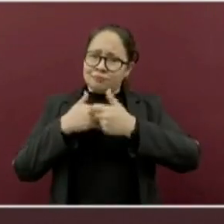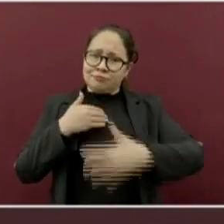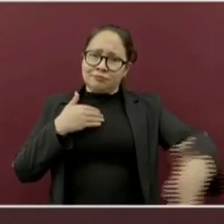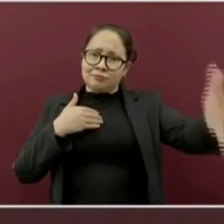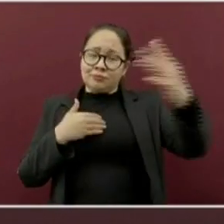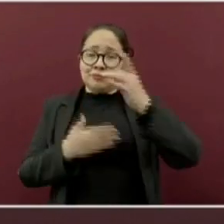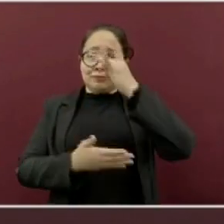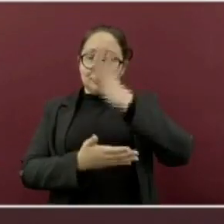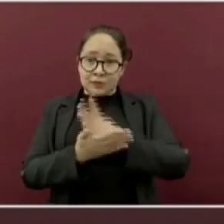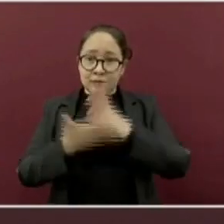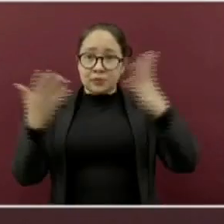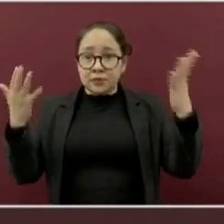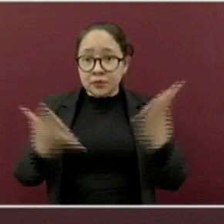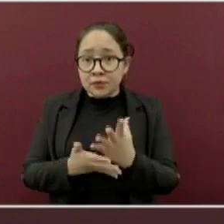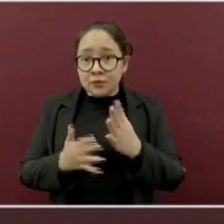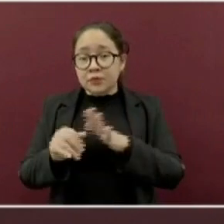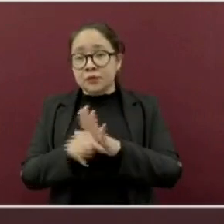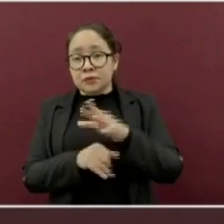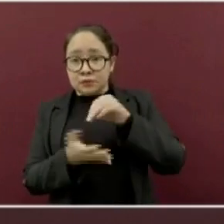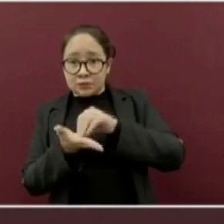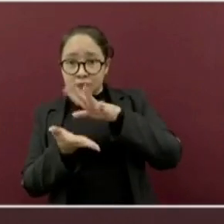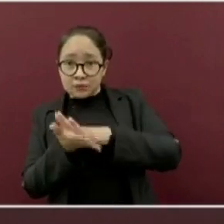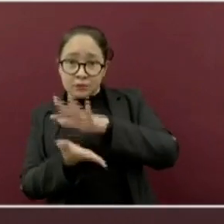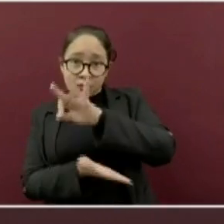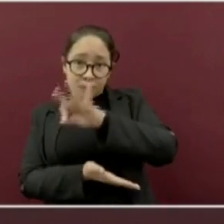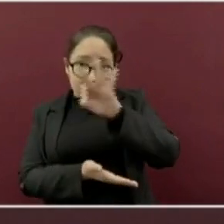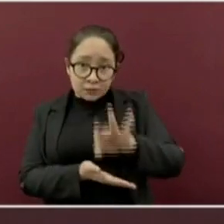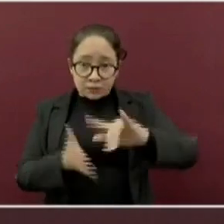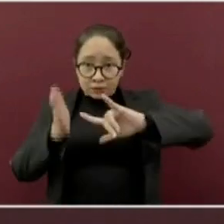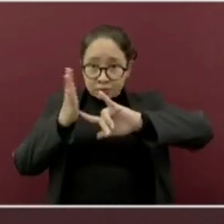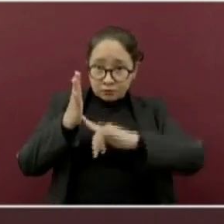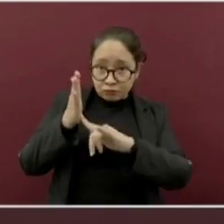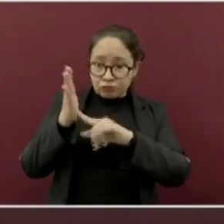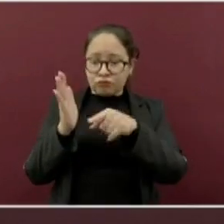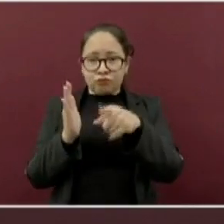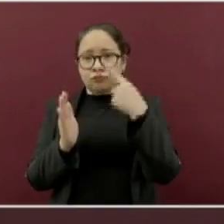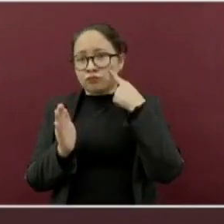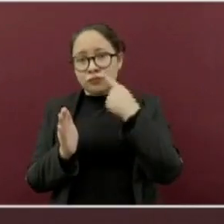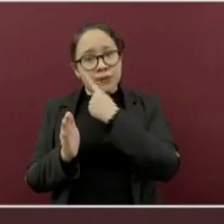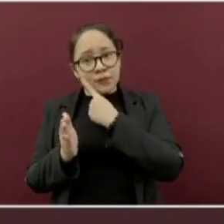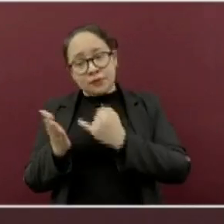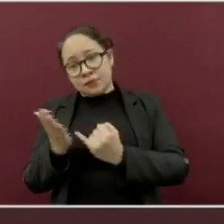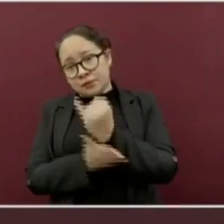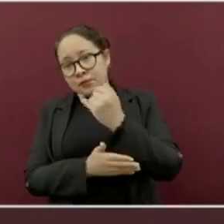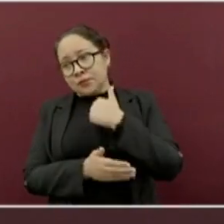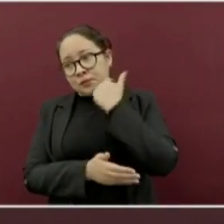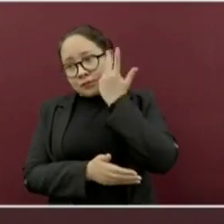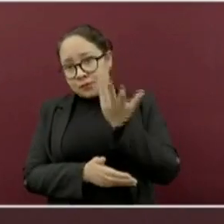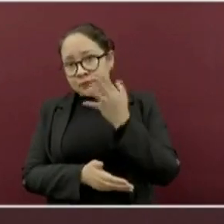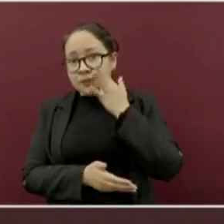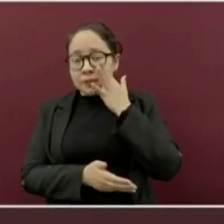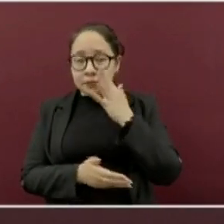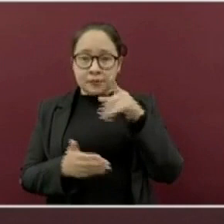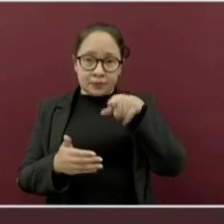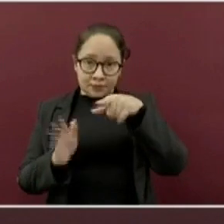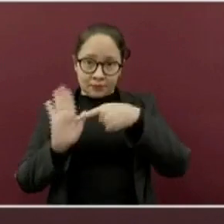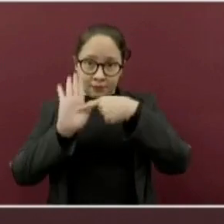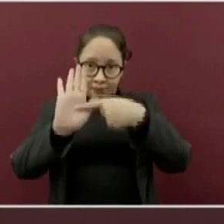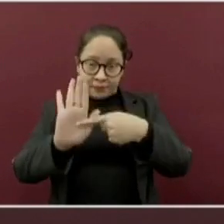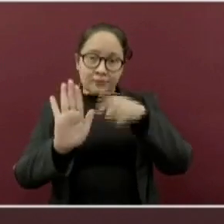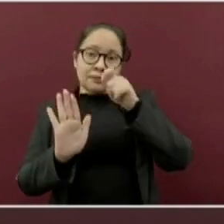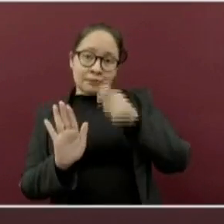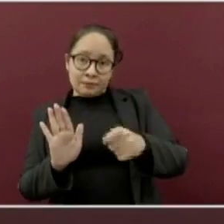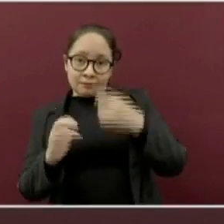tienen que hacer su cita en la fecha y horario que más les convenga. En pantalla pueden ver